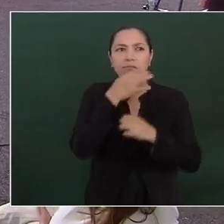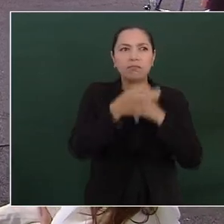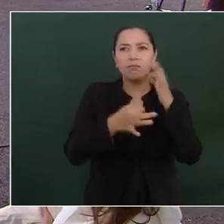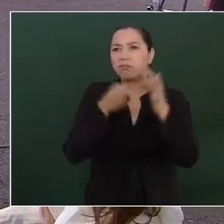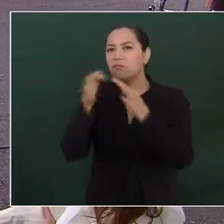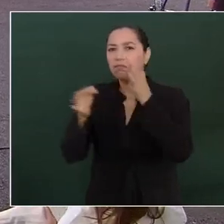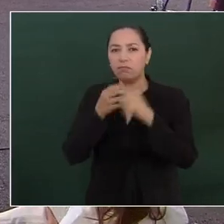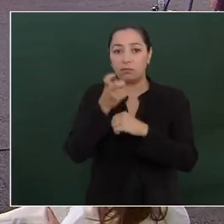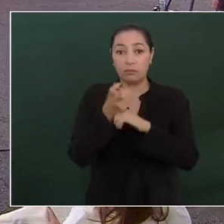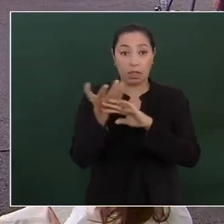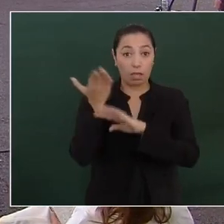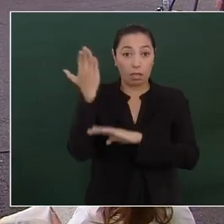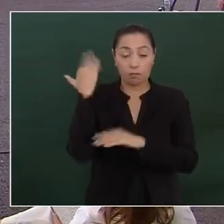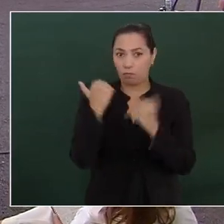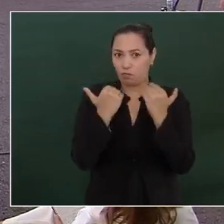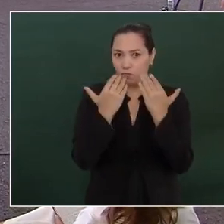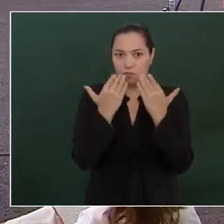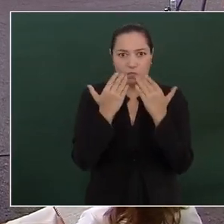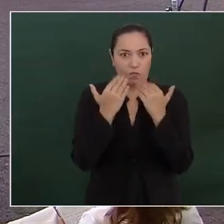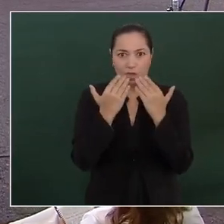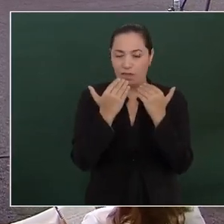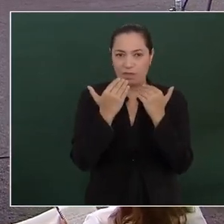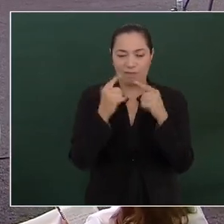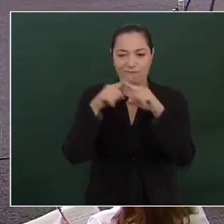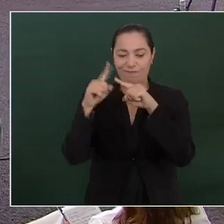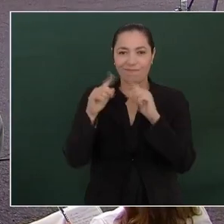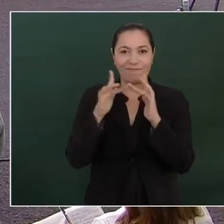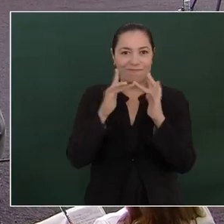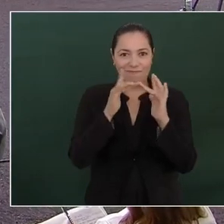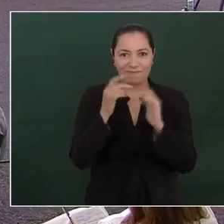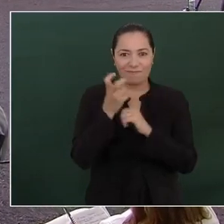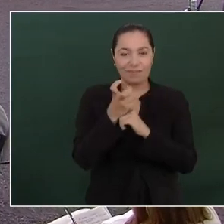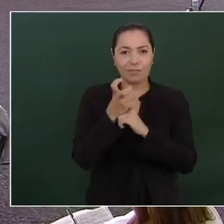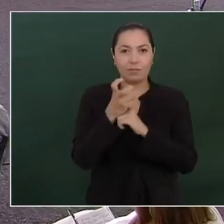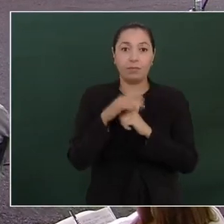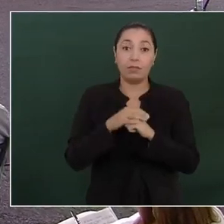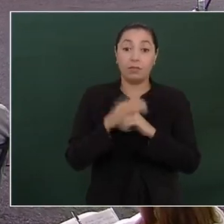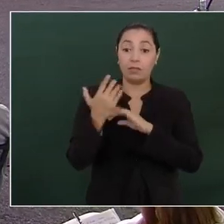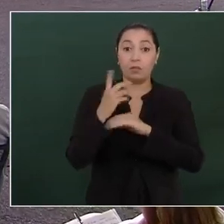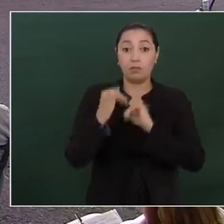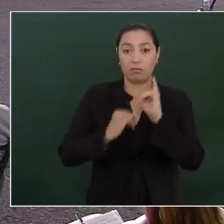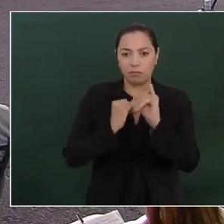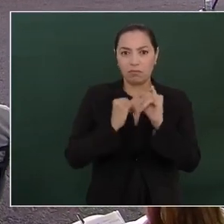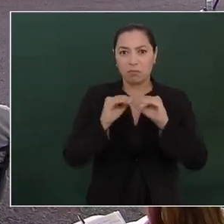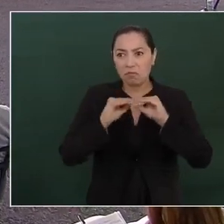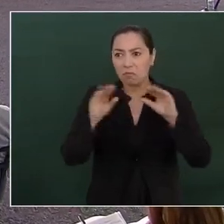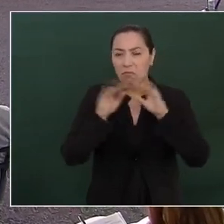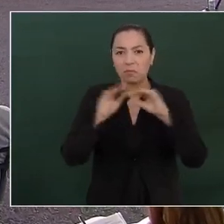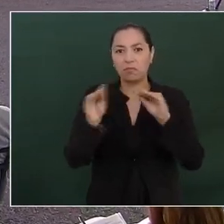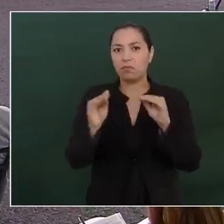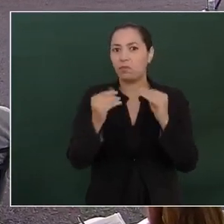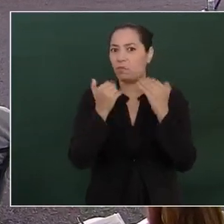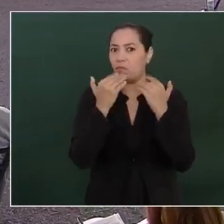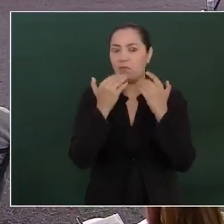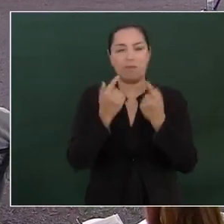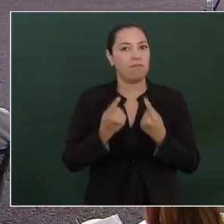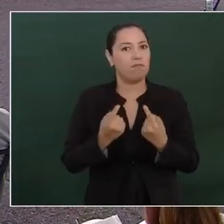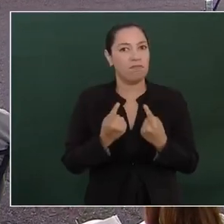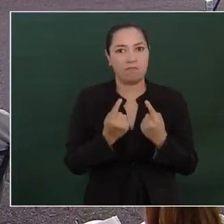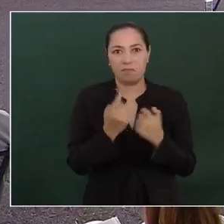Eso no existía. No lo hemos internalizado lo suficiente. Pero antes